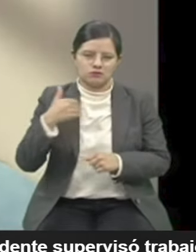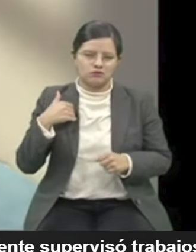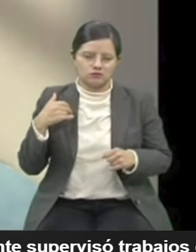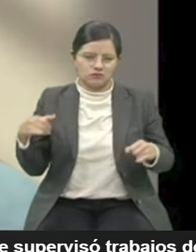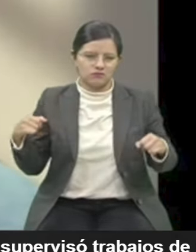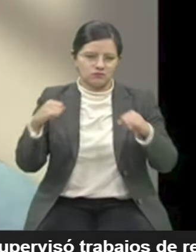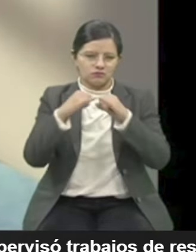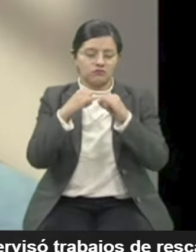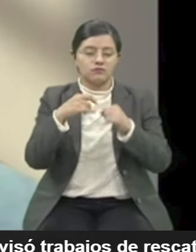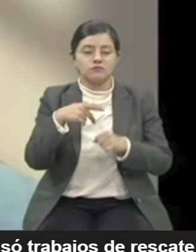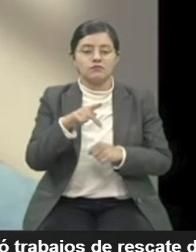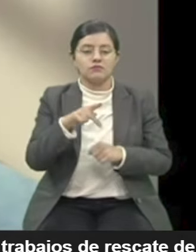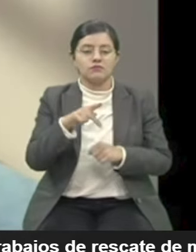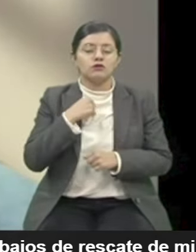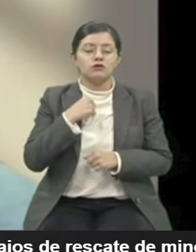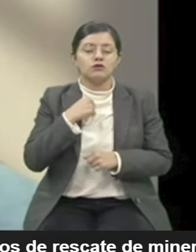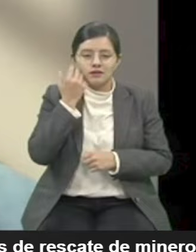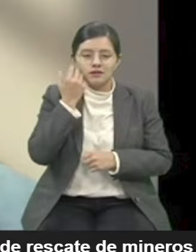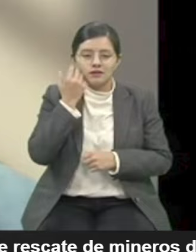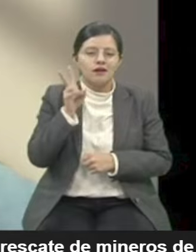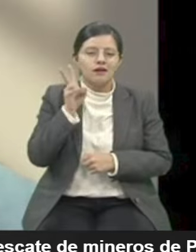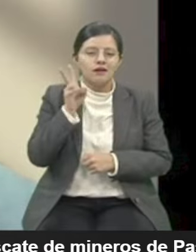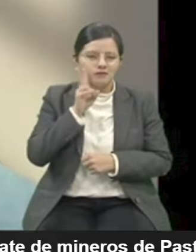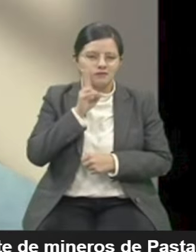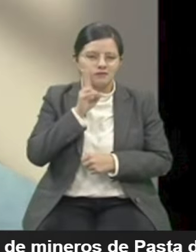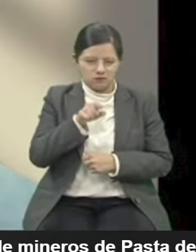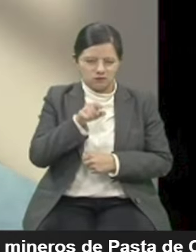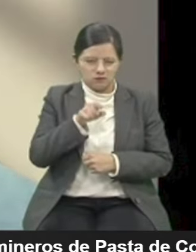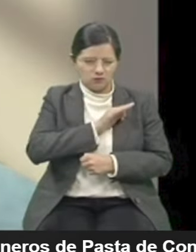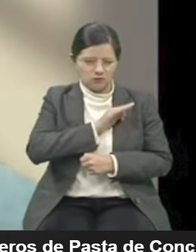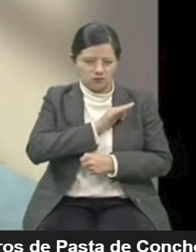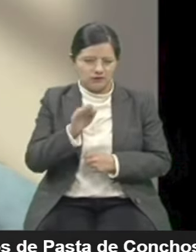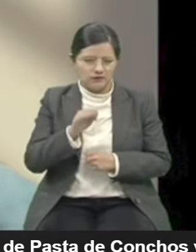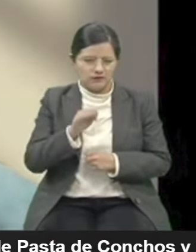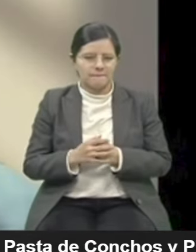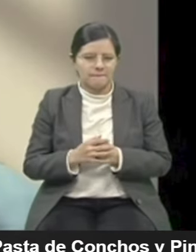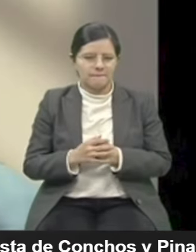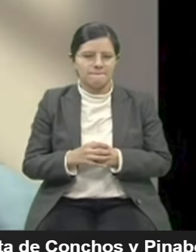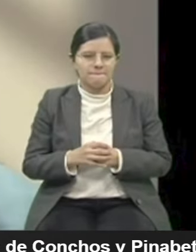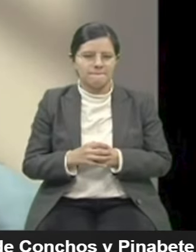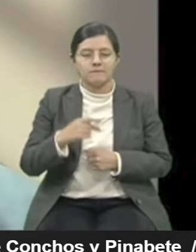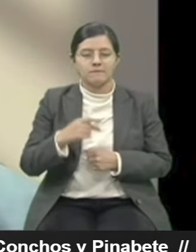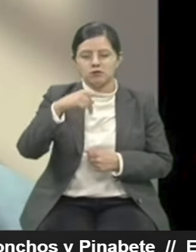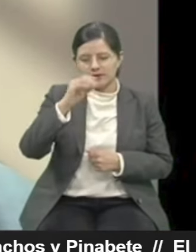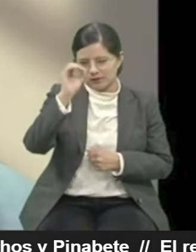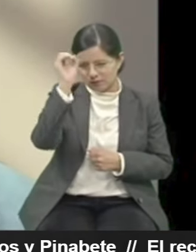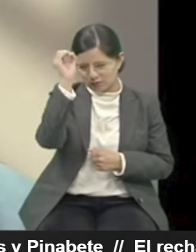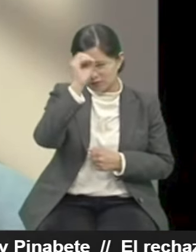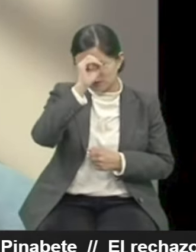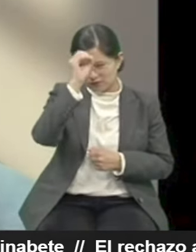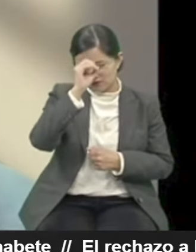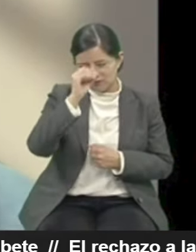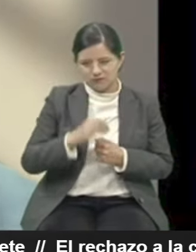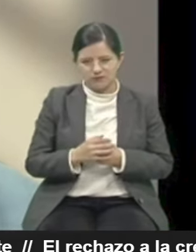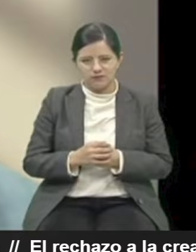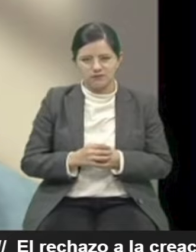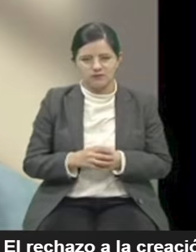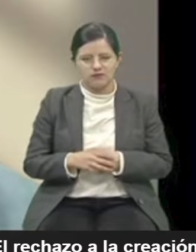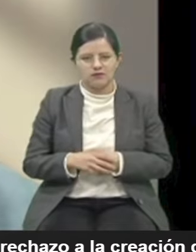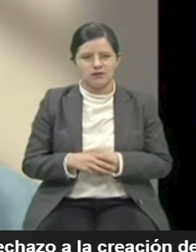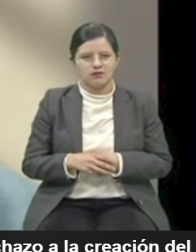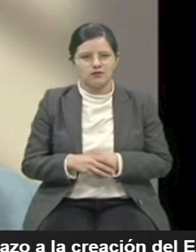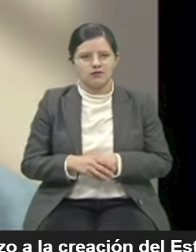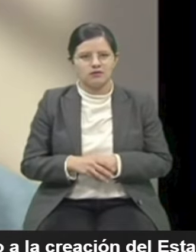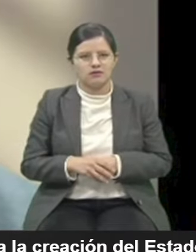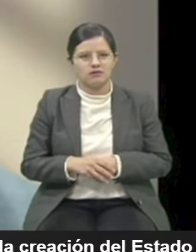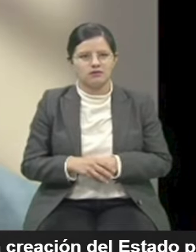pero yo quisiera que usted nos pudiera eh extender su punto de vista deo